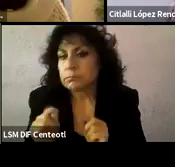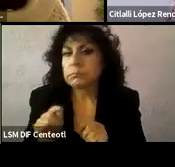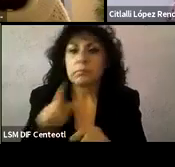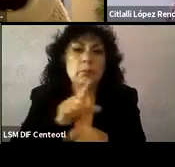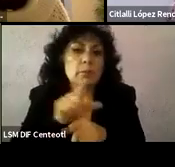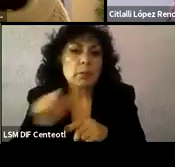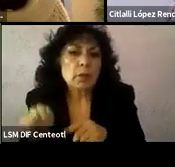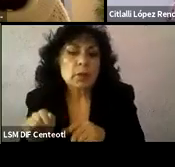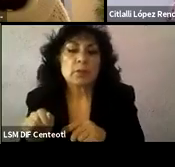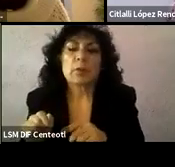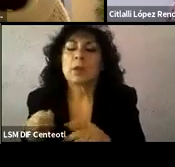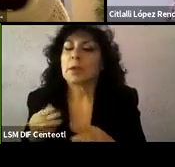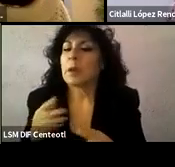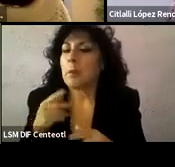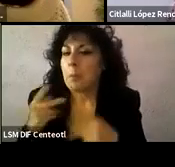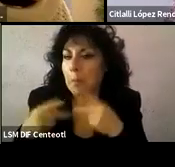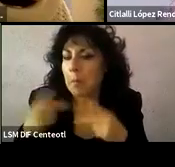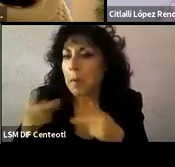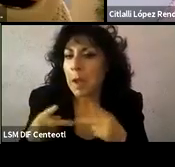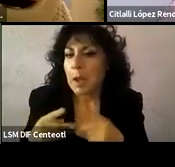del conflicto. Gracias.